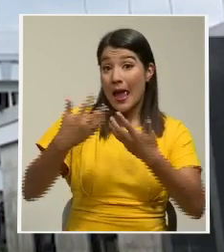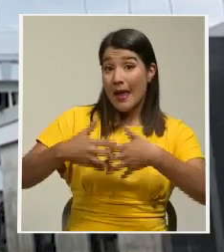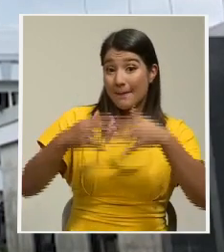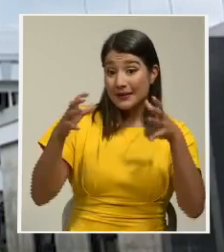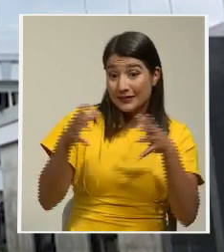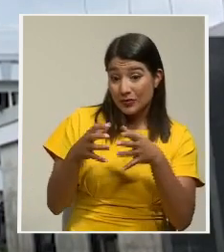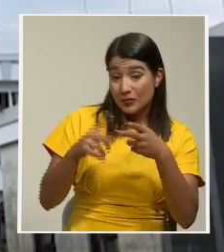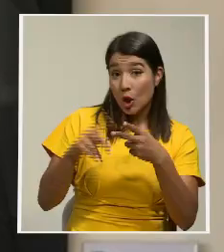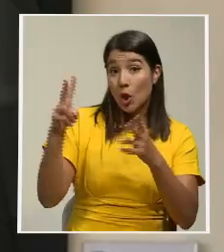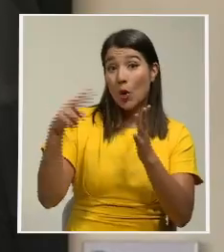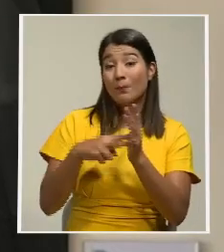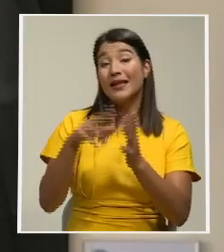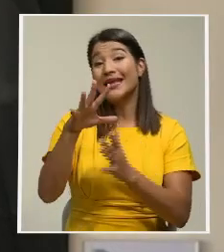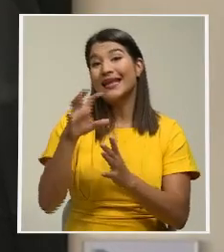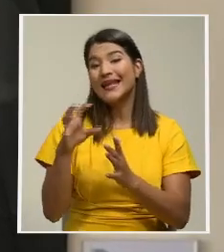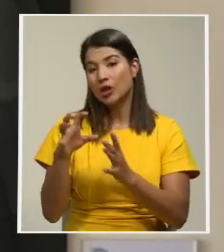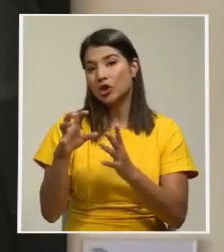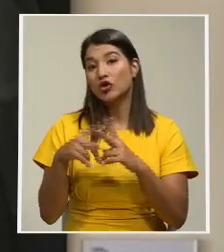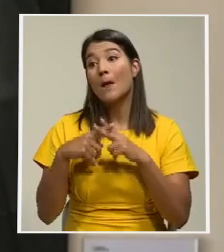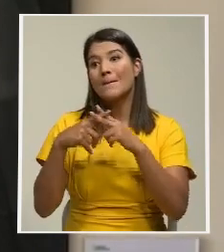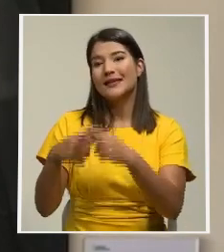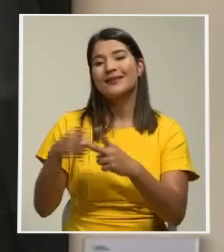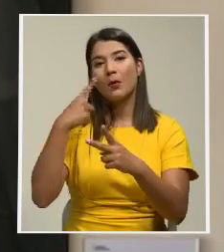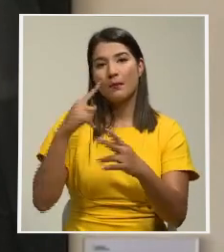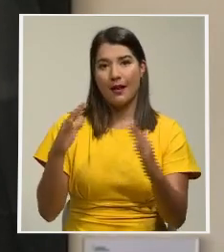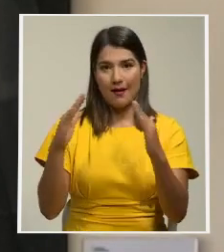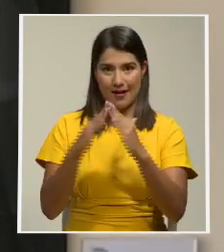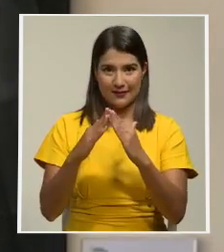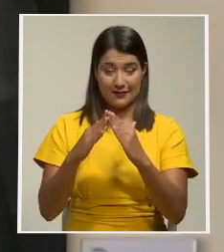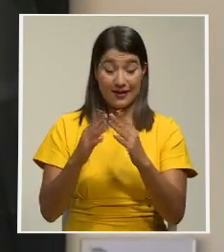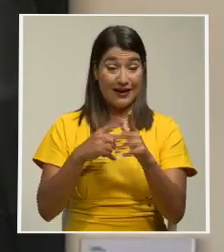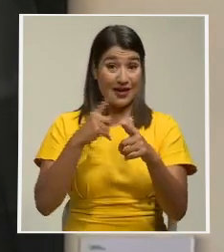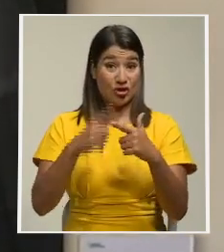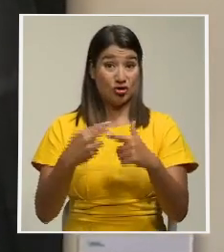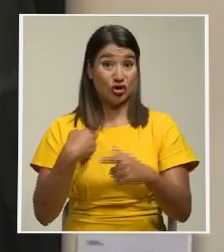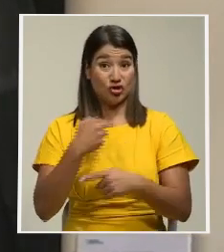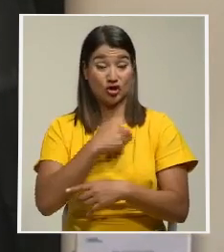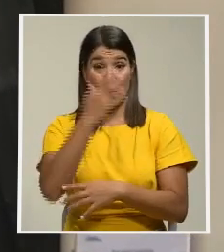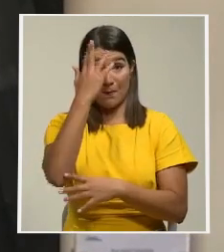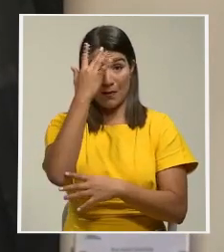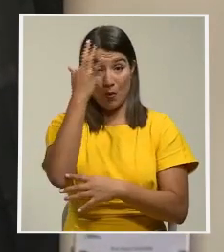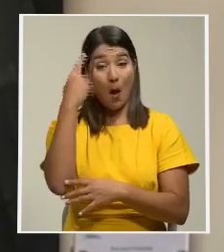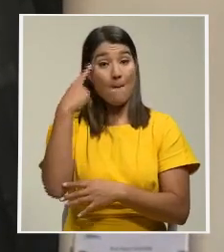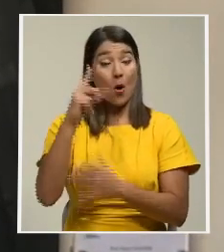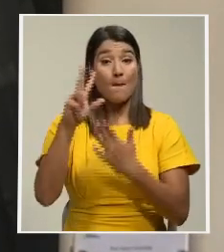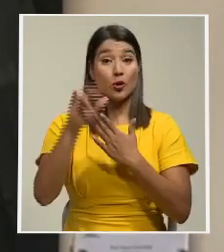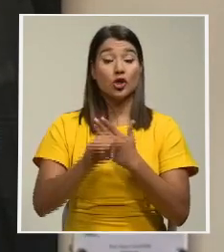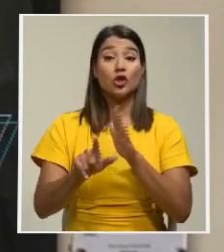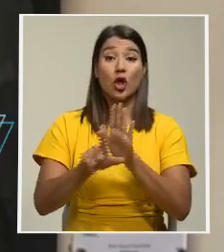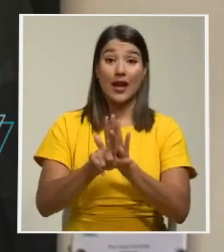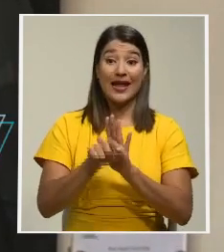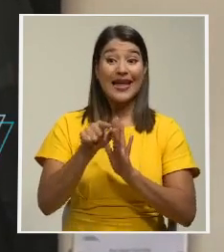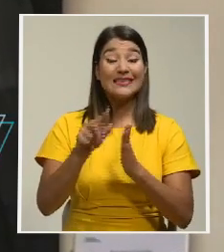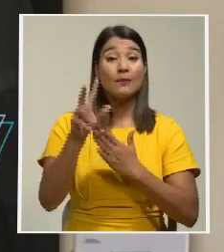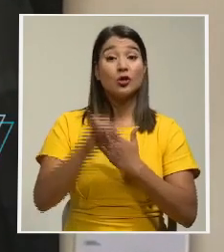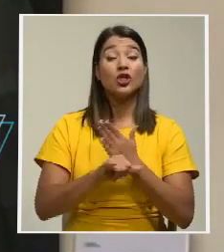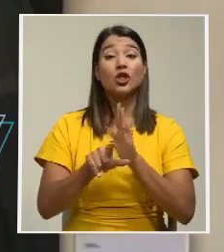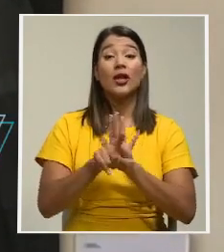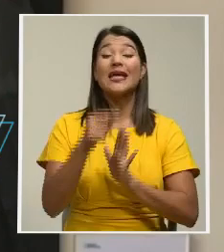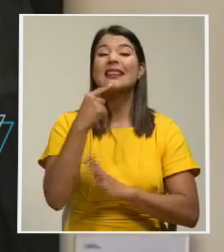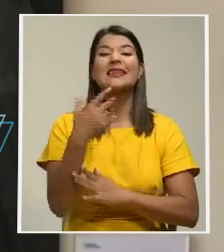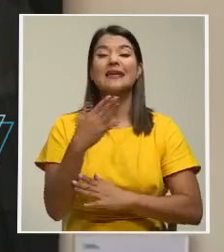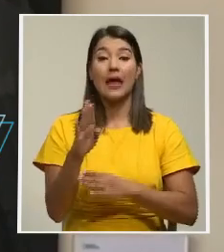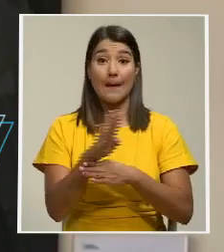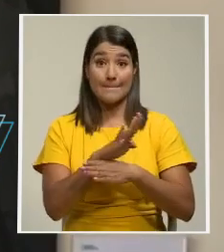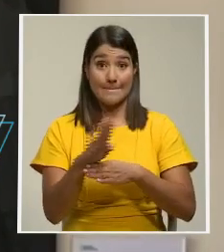2.500 de vivienda. Nos preocupa entonces un proyecto de ley que pretende que los bancos del Estado destinen